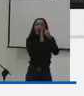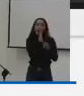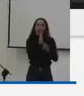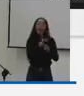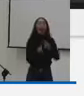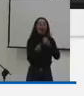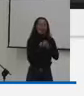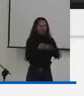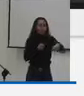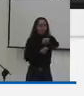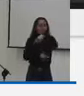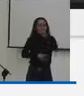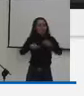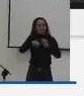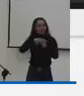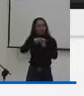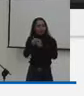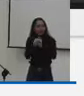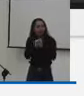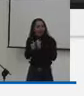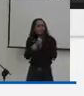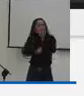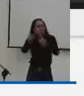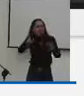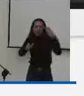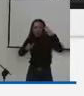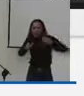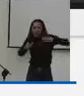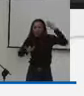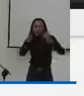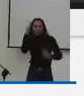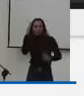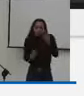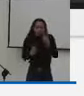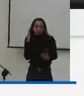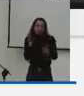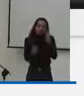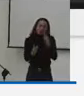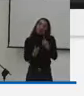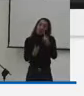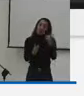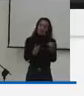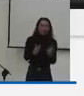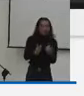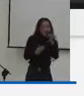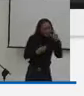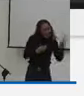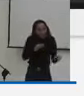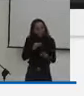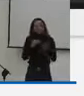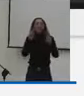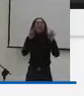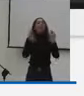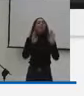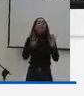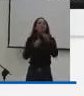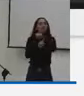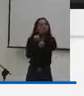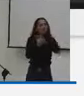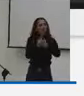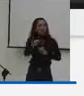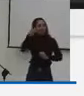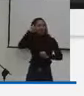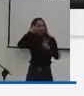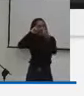de ciencias del deporte pero queremos enfatizar mucho en el desarrollo psicosocial acompañar al atleta en toda su